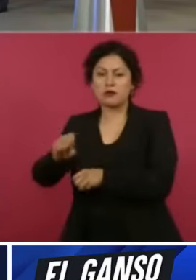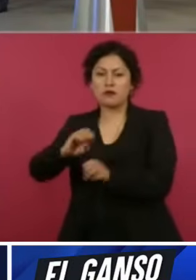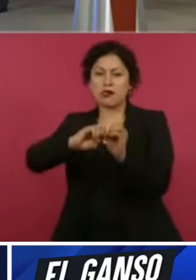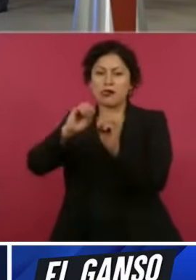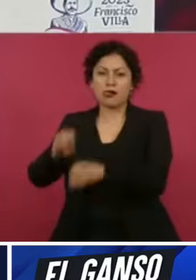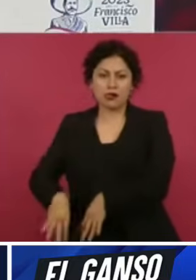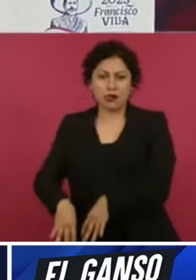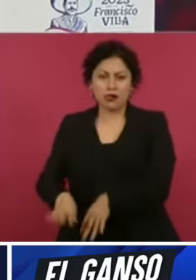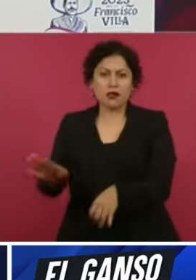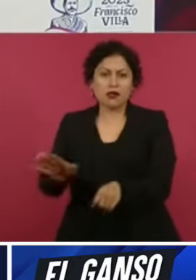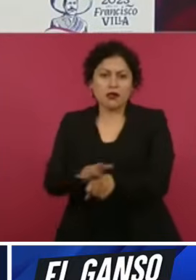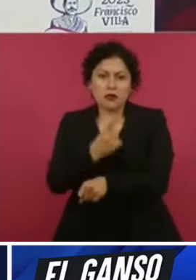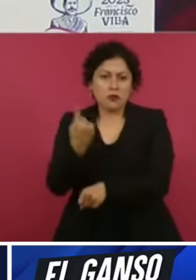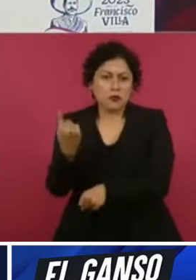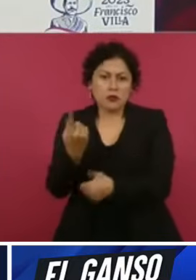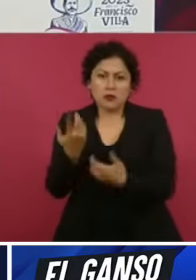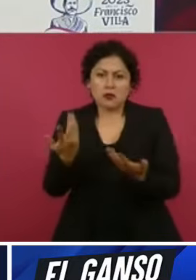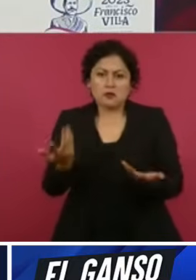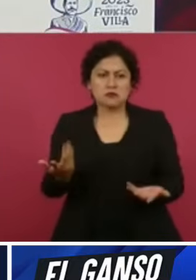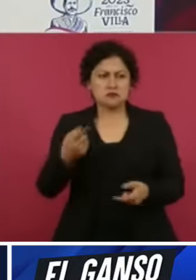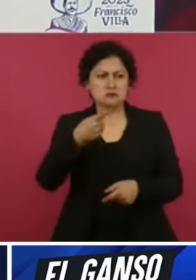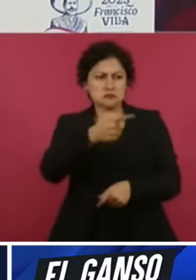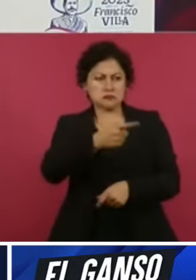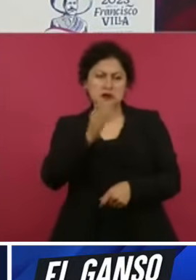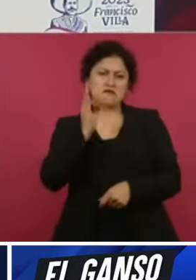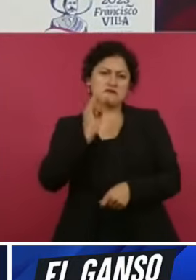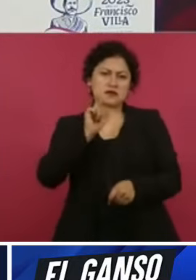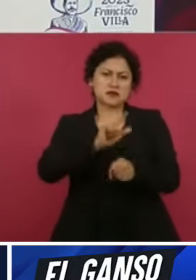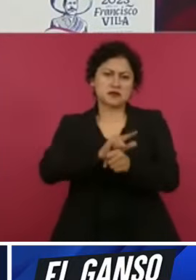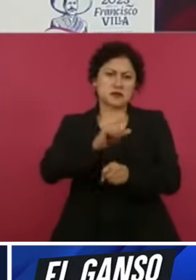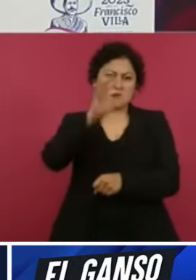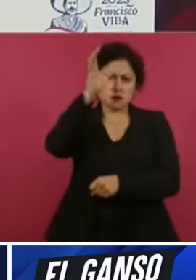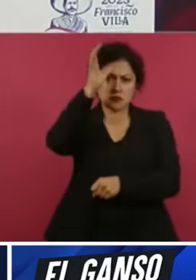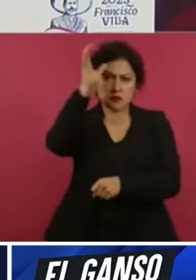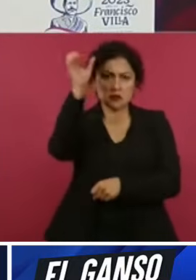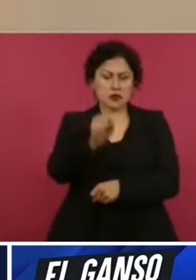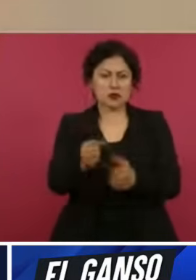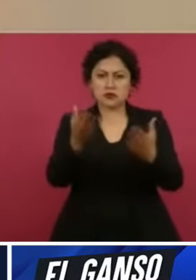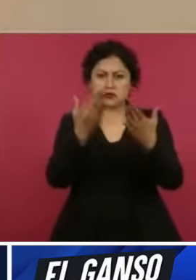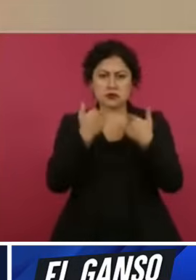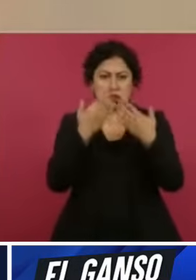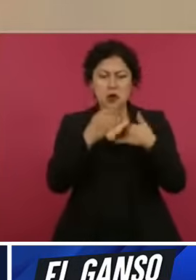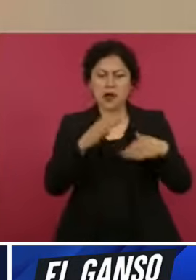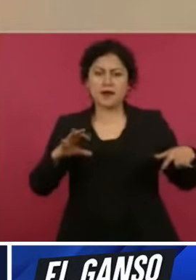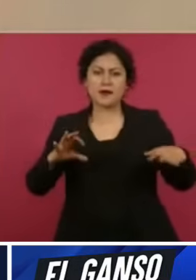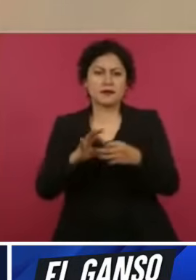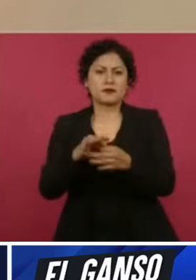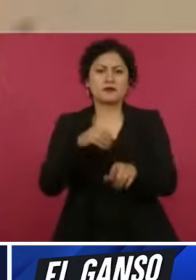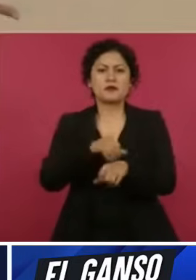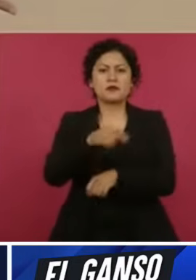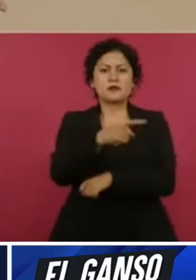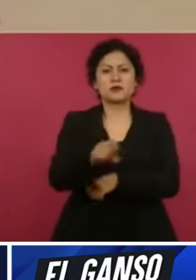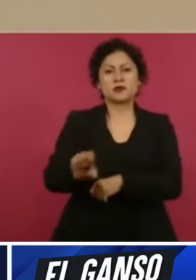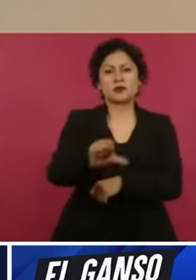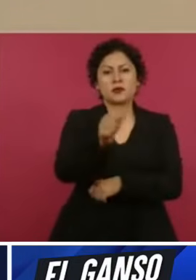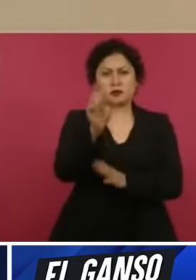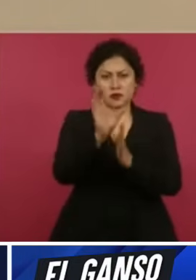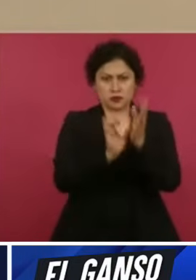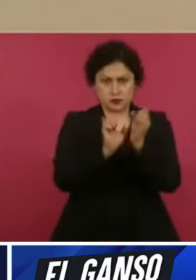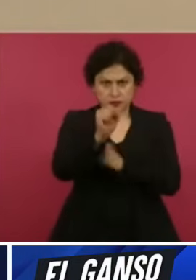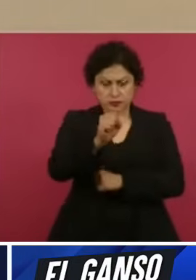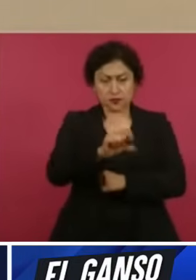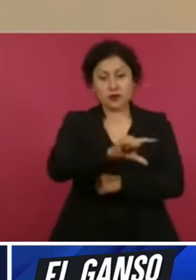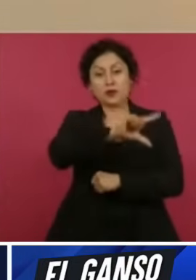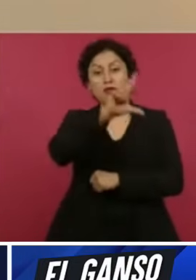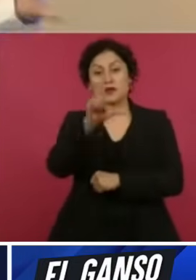Morelos contaba fuero en términos del artículo 111 de la Constitución para octubre